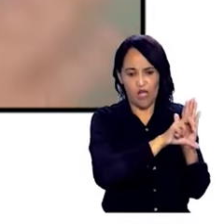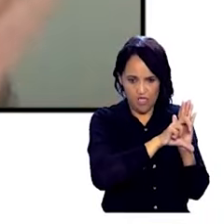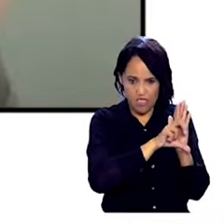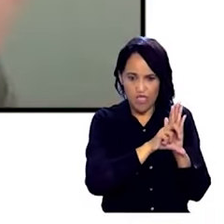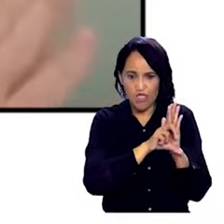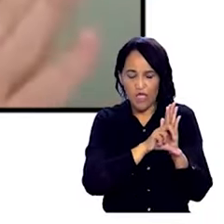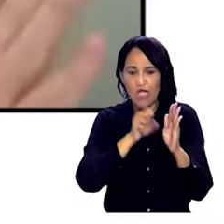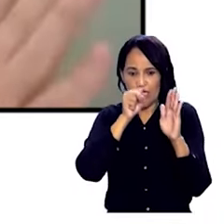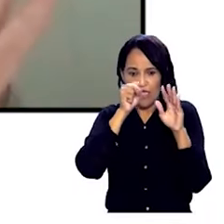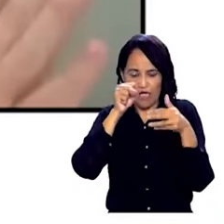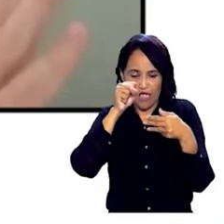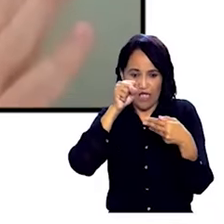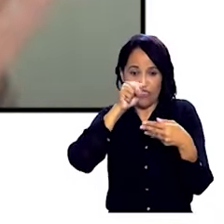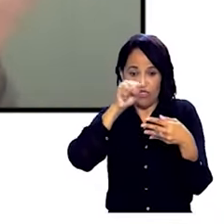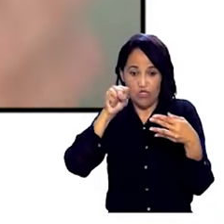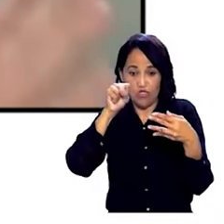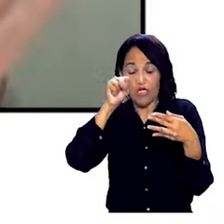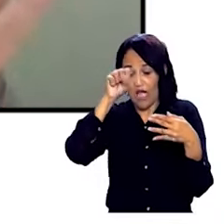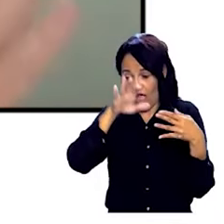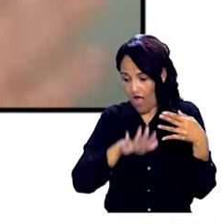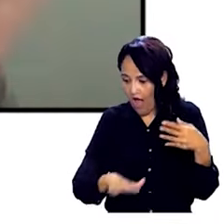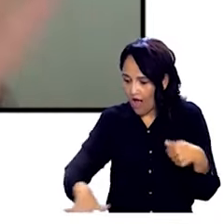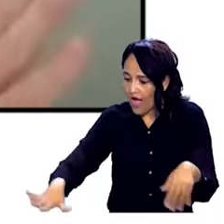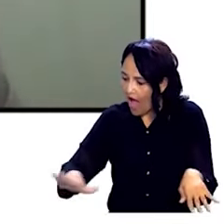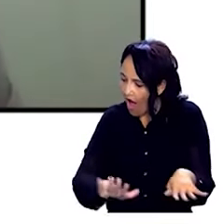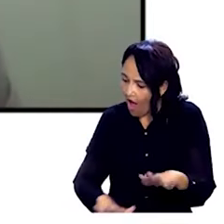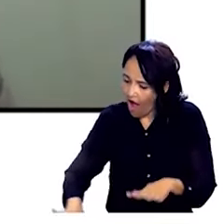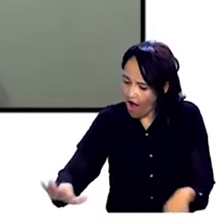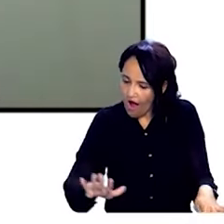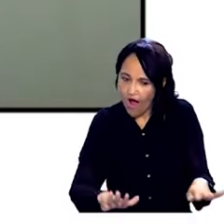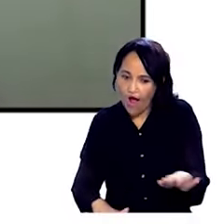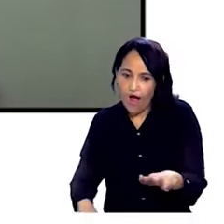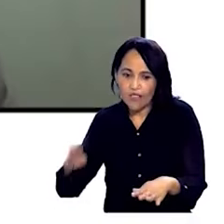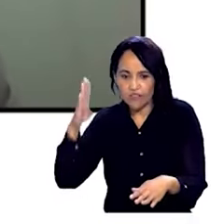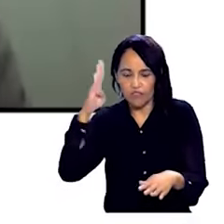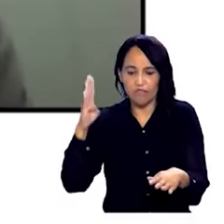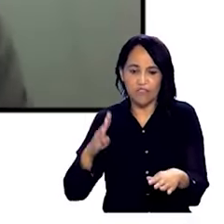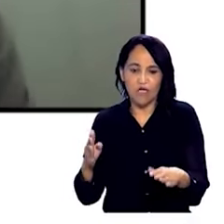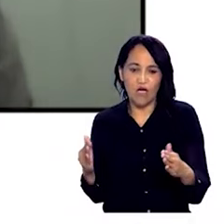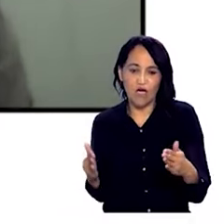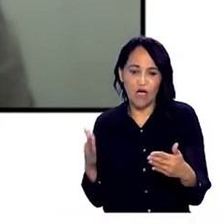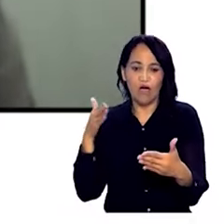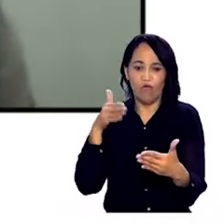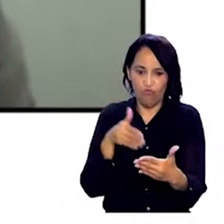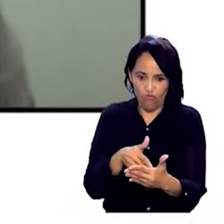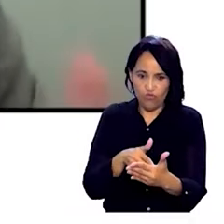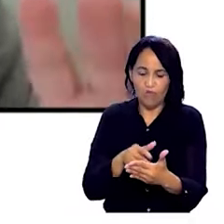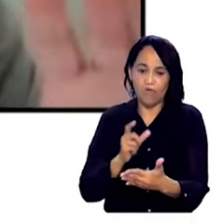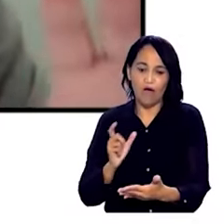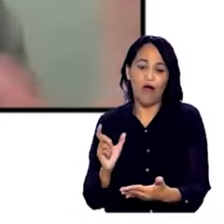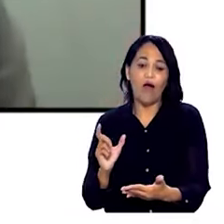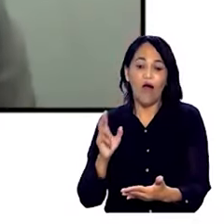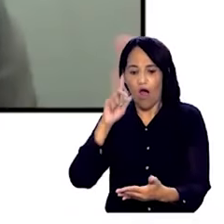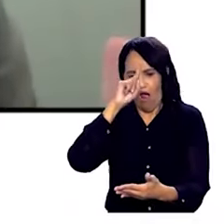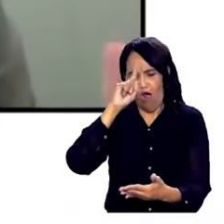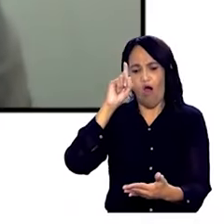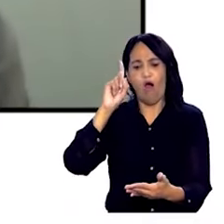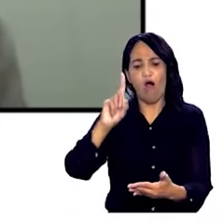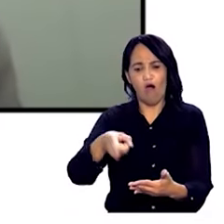última instancia palabra final de suprem ces provinci agre cono